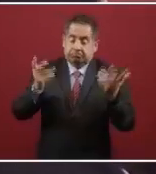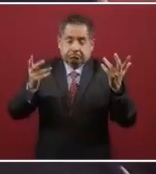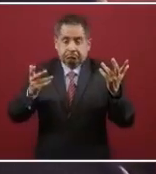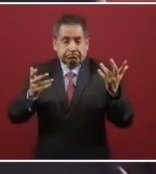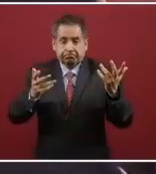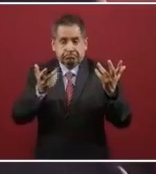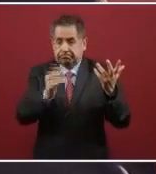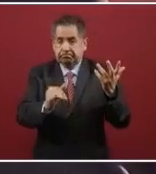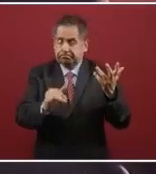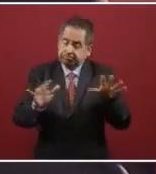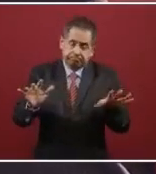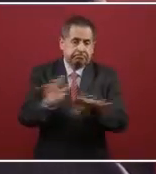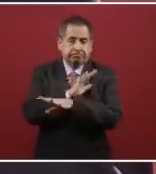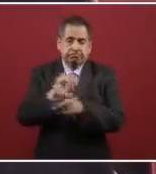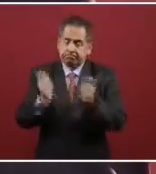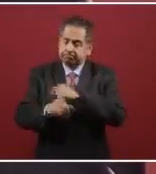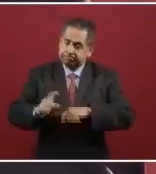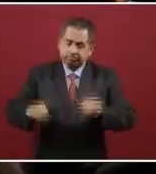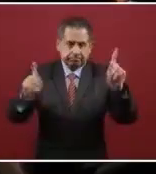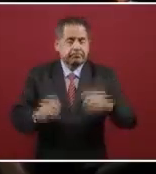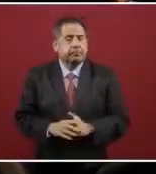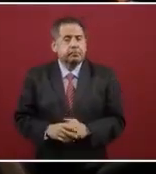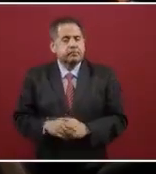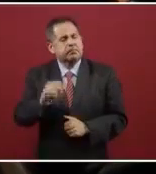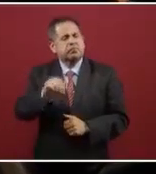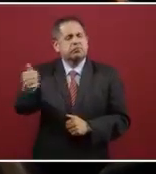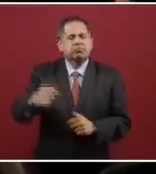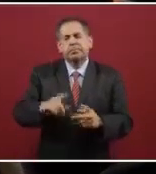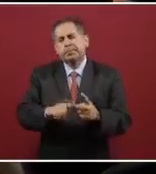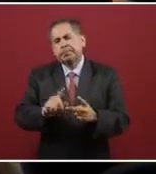ya cambiaron las cosas. Lo otro es que